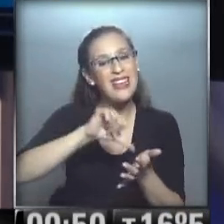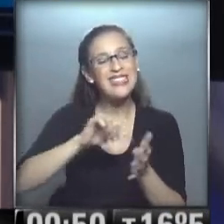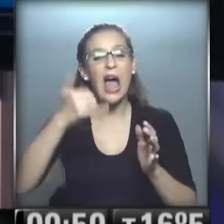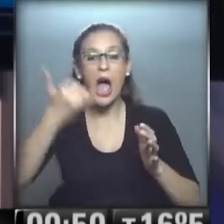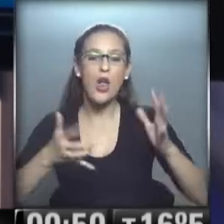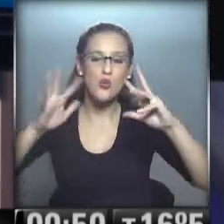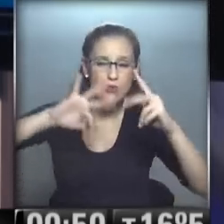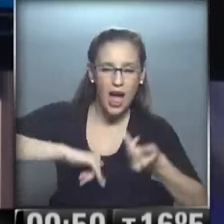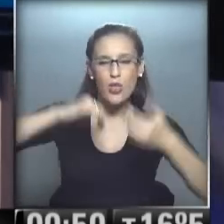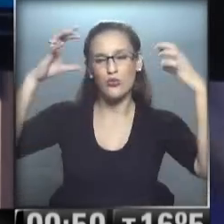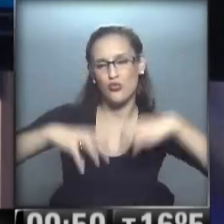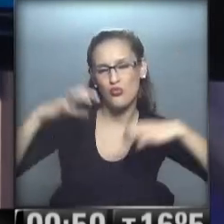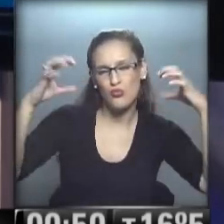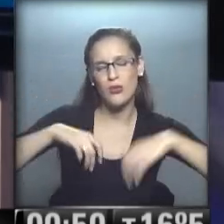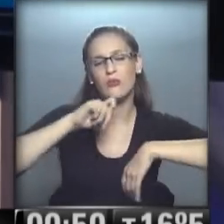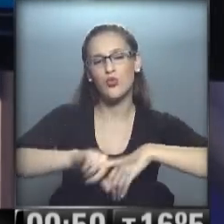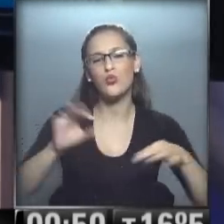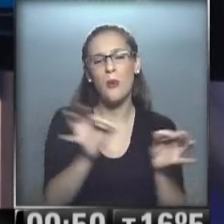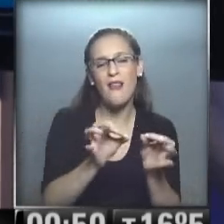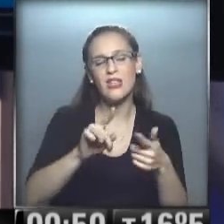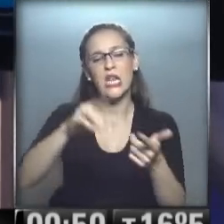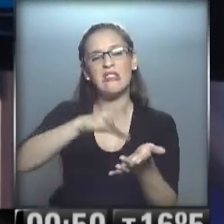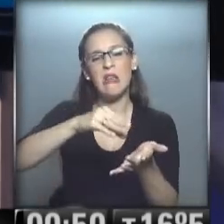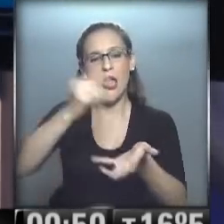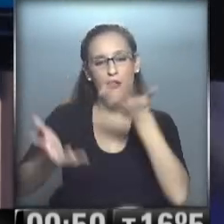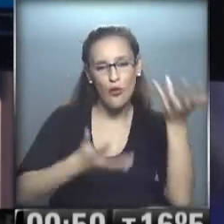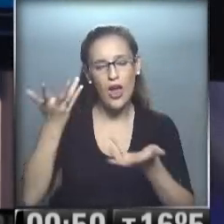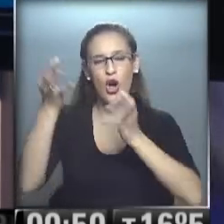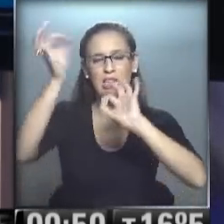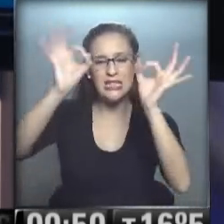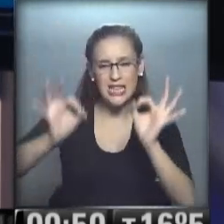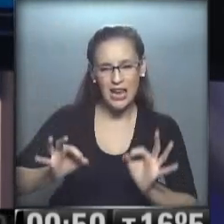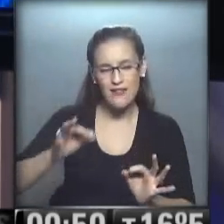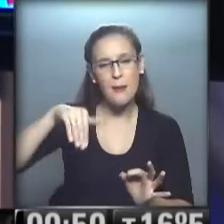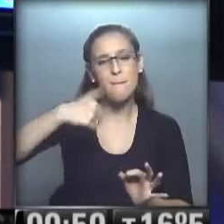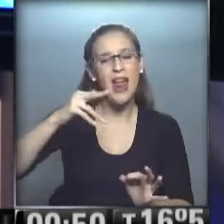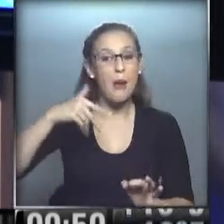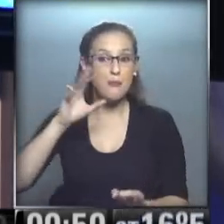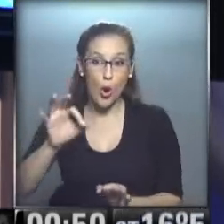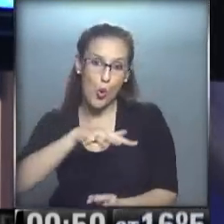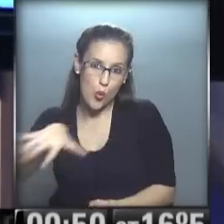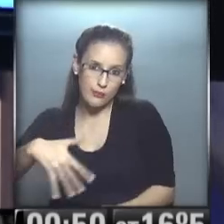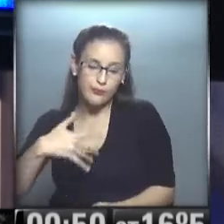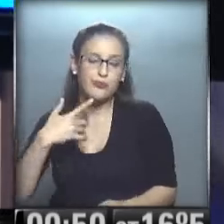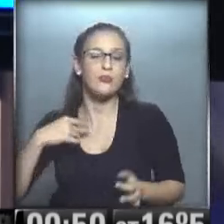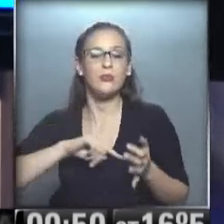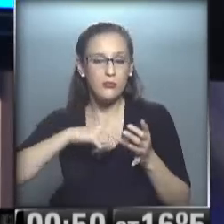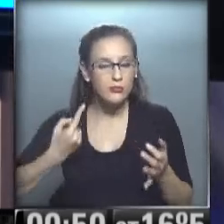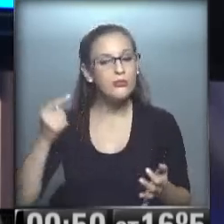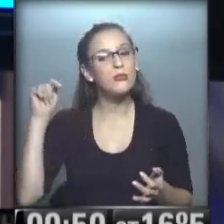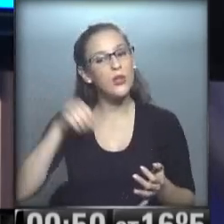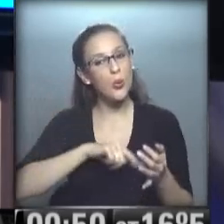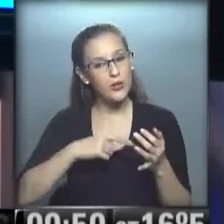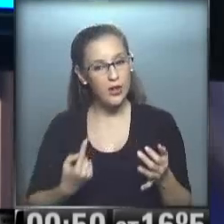nublado, chaparrones aislados en Malvinas, en Tierra del Fuego, y nevadas en la base Marambio. La ciudad de Buenos Aires para hoy, ya